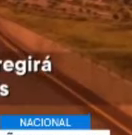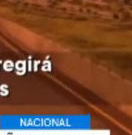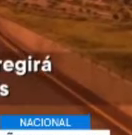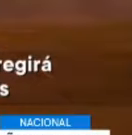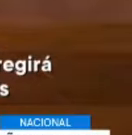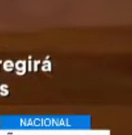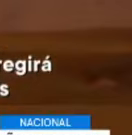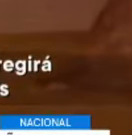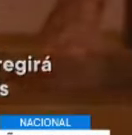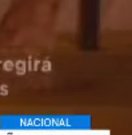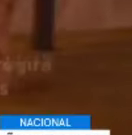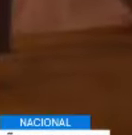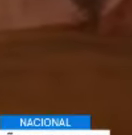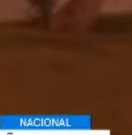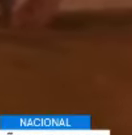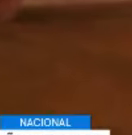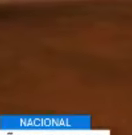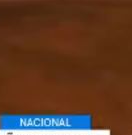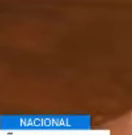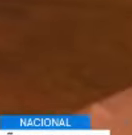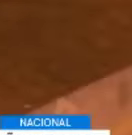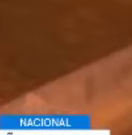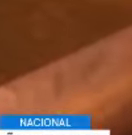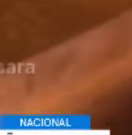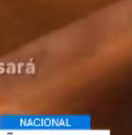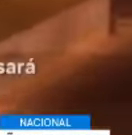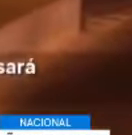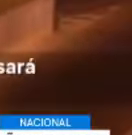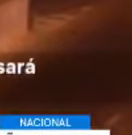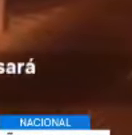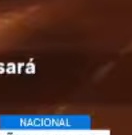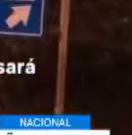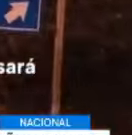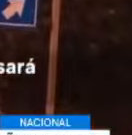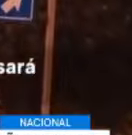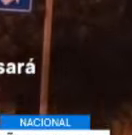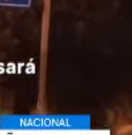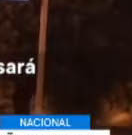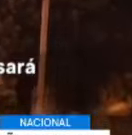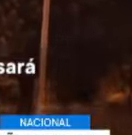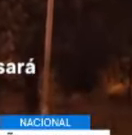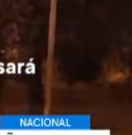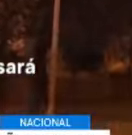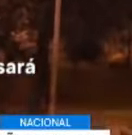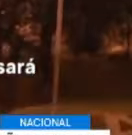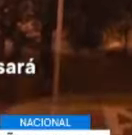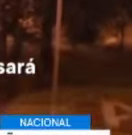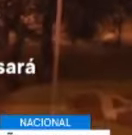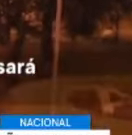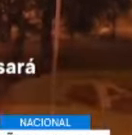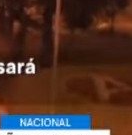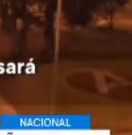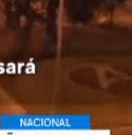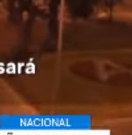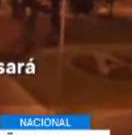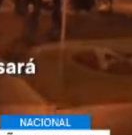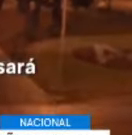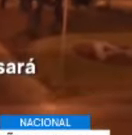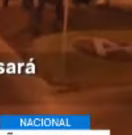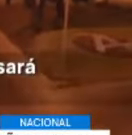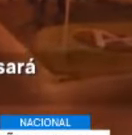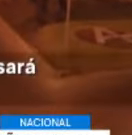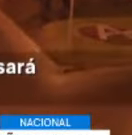kunan punchaumantam yaktayuskunaja liu peru suyupi is juntuta pachamanta tawa achike pachakama